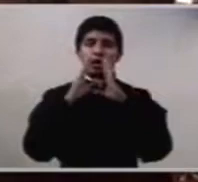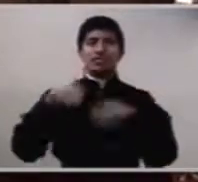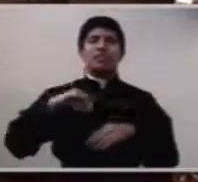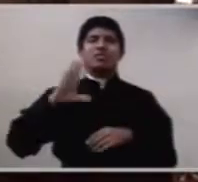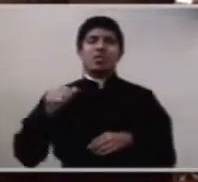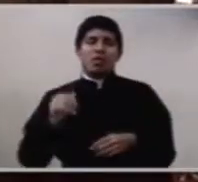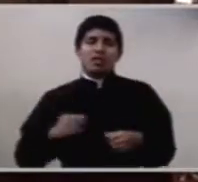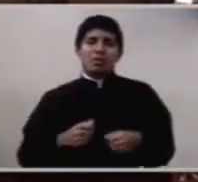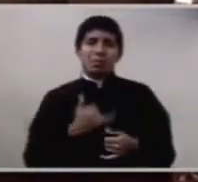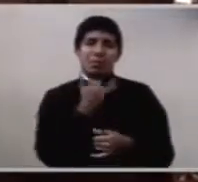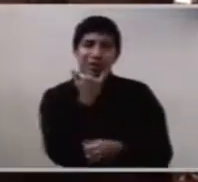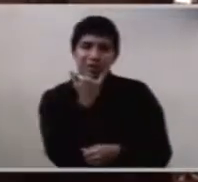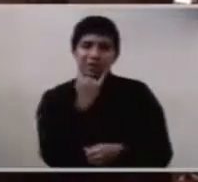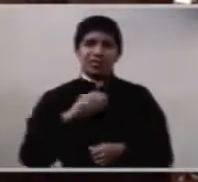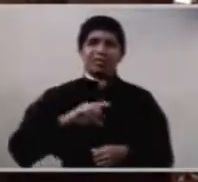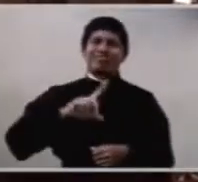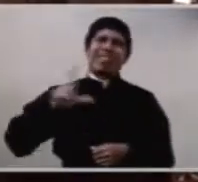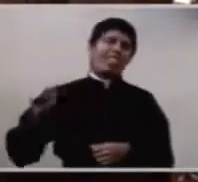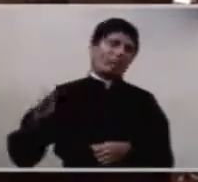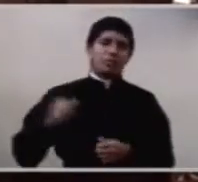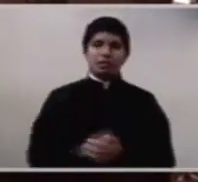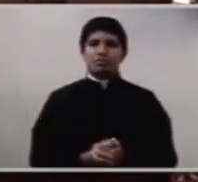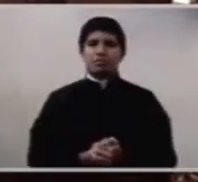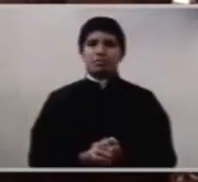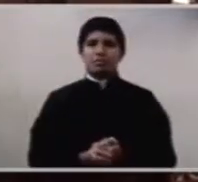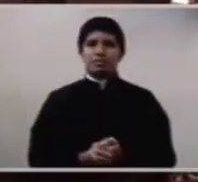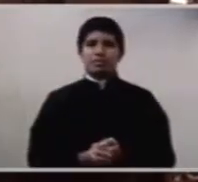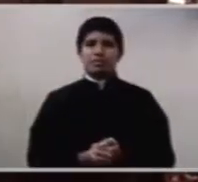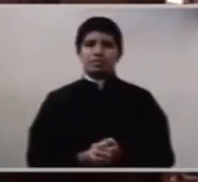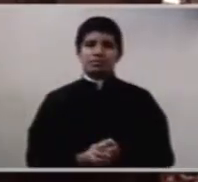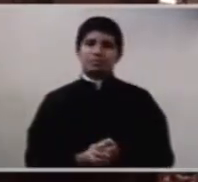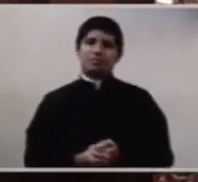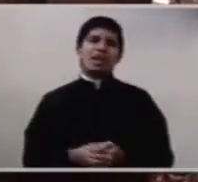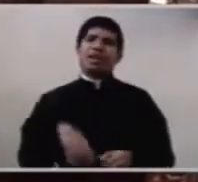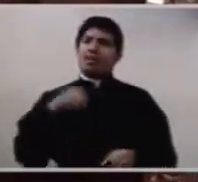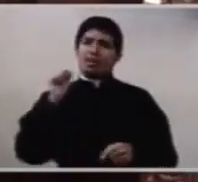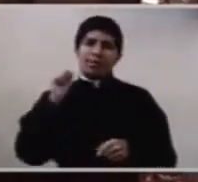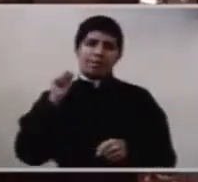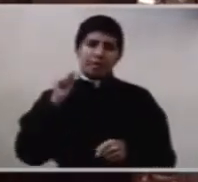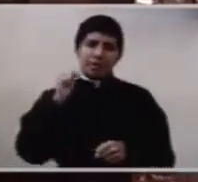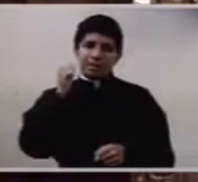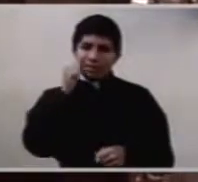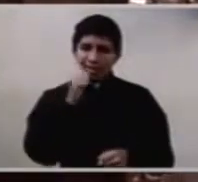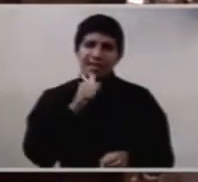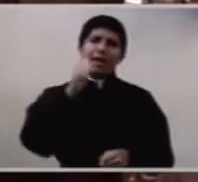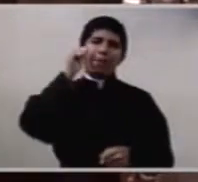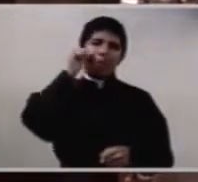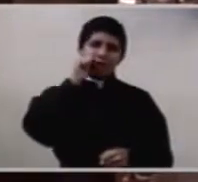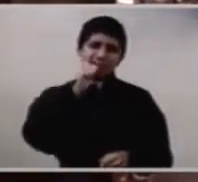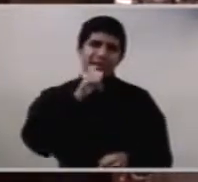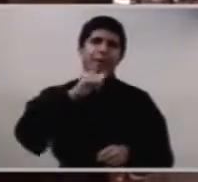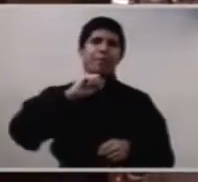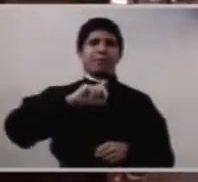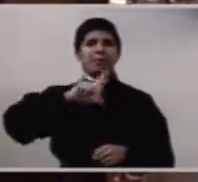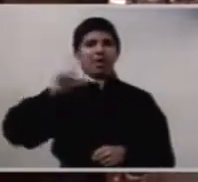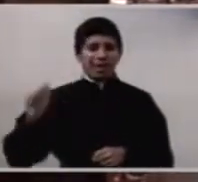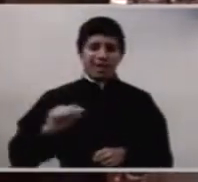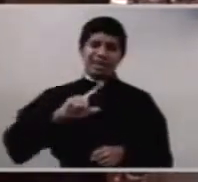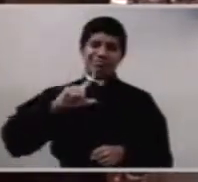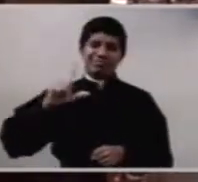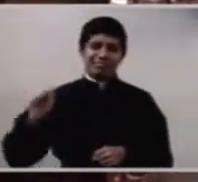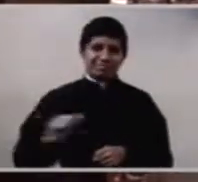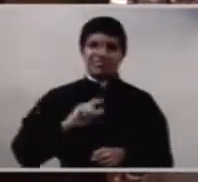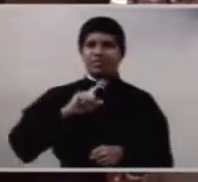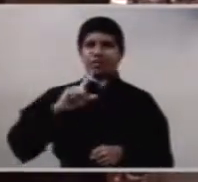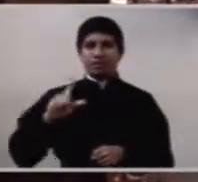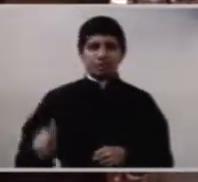¿Cuándo vas a ser generoso mañana? Y como decía aquella poesía, ¿se acuerdan? Para lo